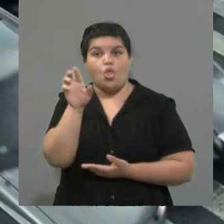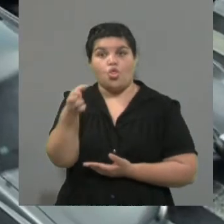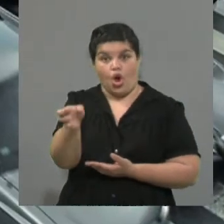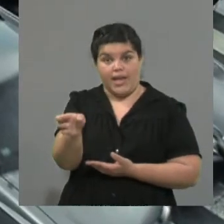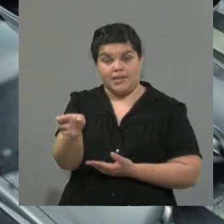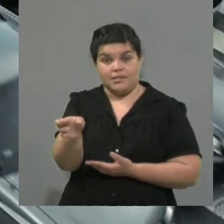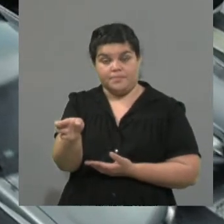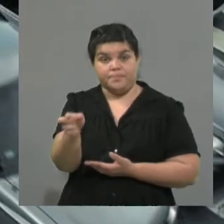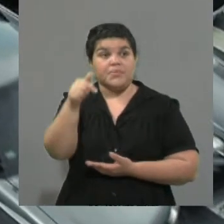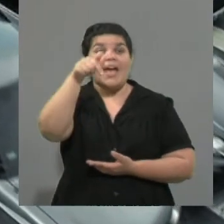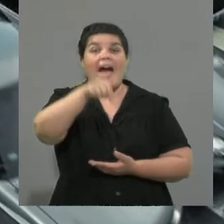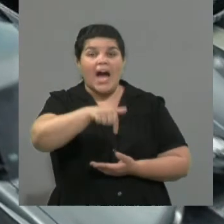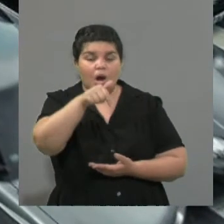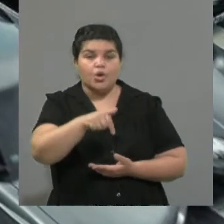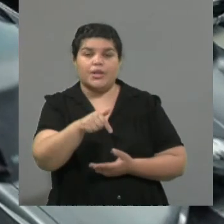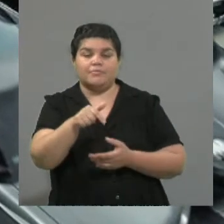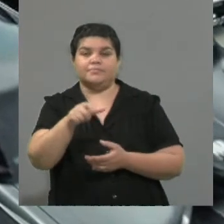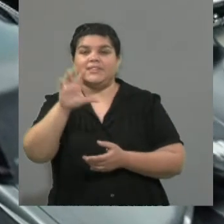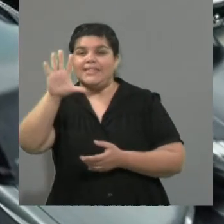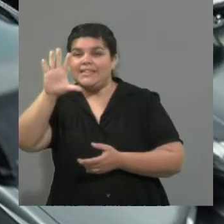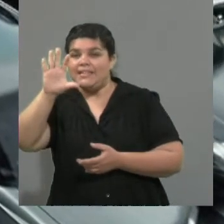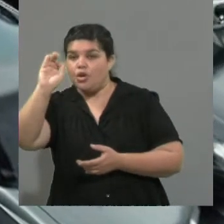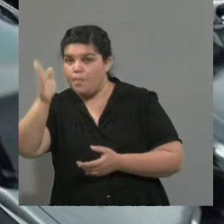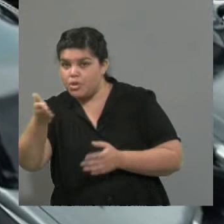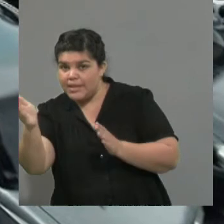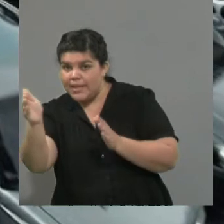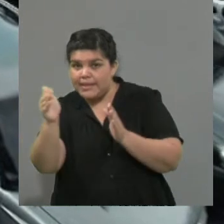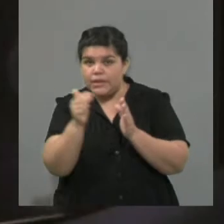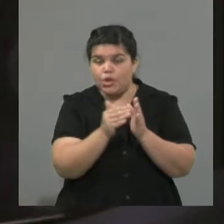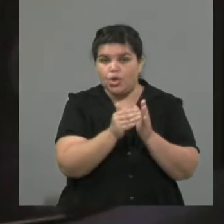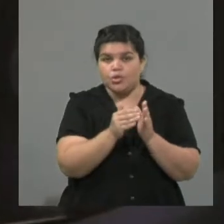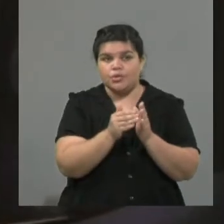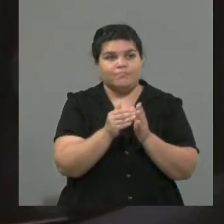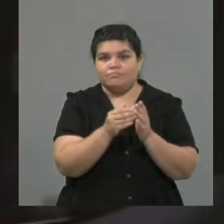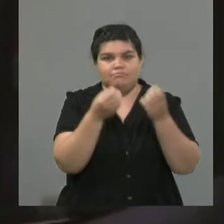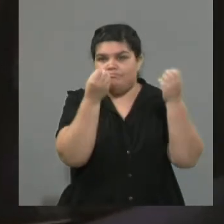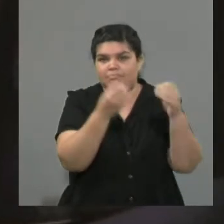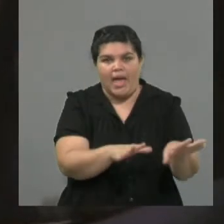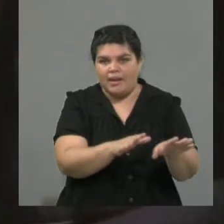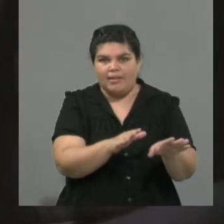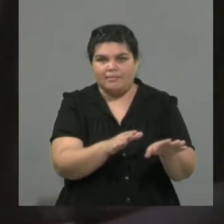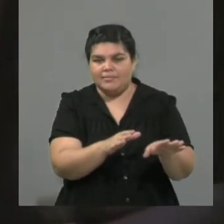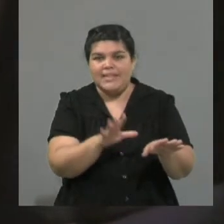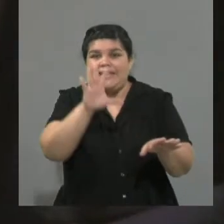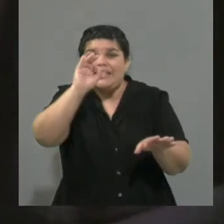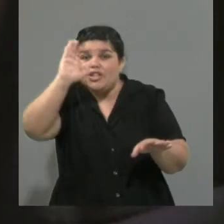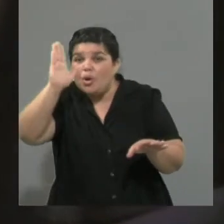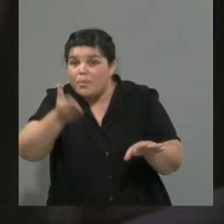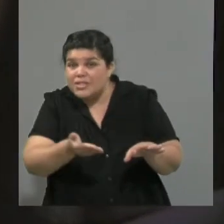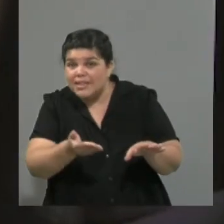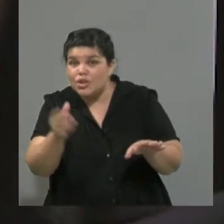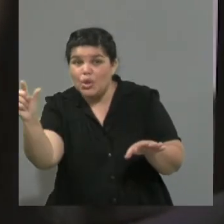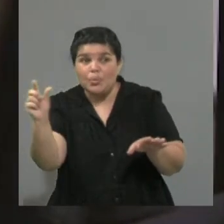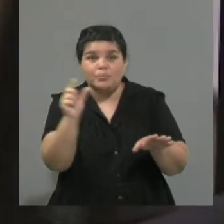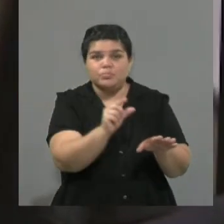decenio que el 5% se gasta, se pierde, se vota por